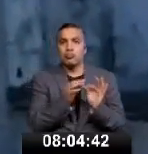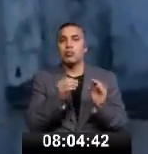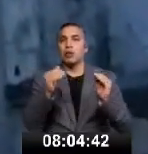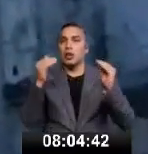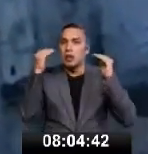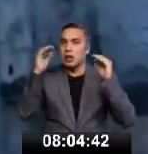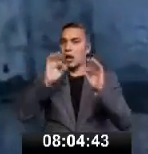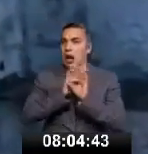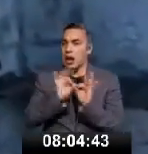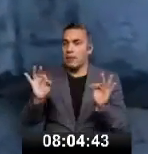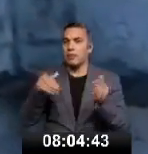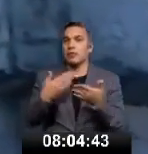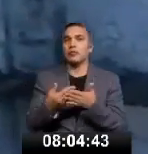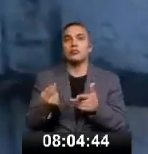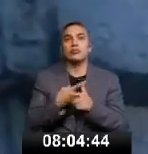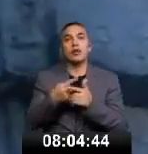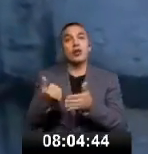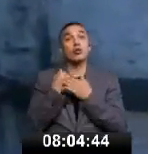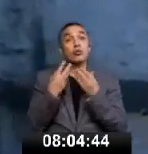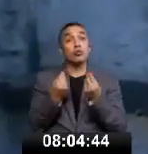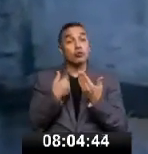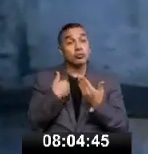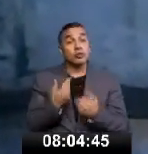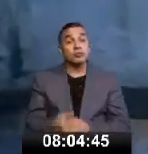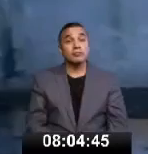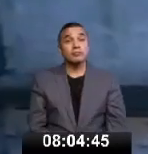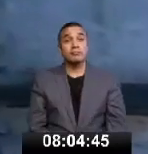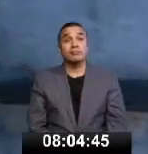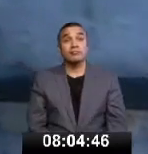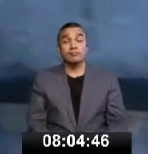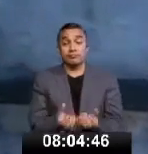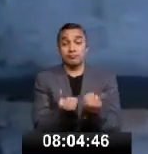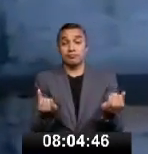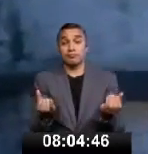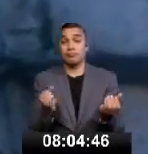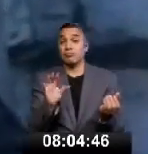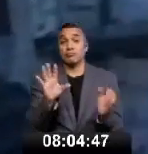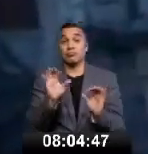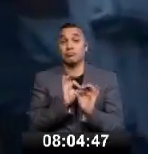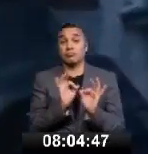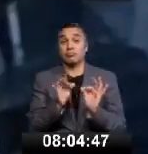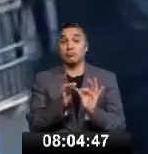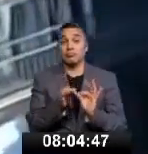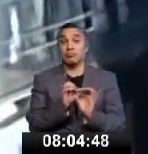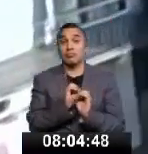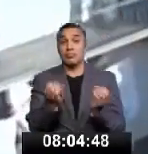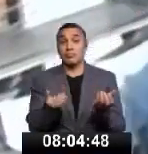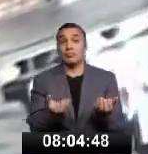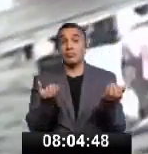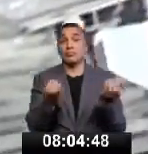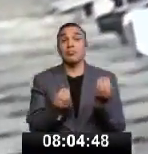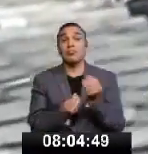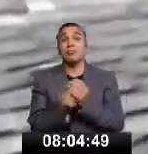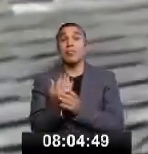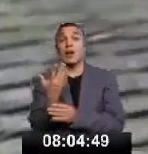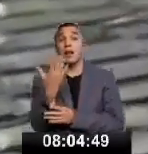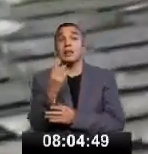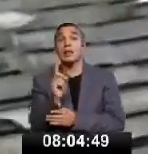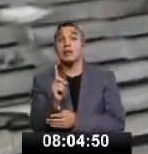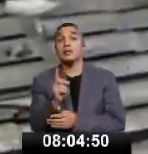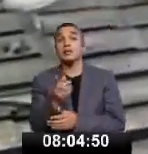terrazas. Es decir, eso nos va a ayudar muchísimo. Miren, en esa canaleta, de lo que no se ha dado mantenimiento, han crecido hasta